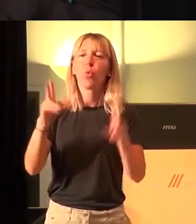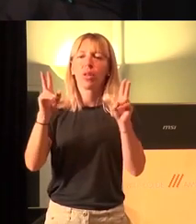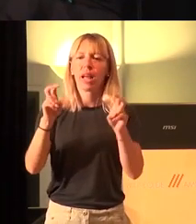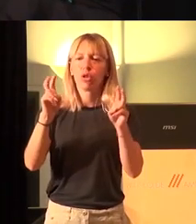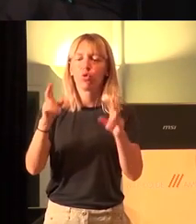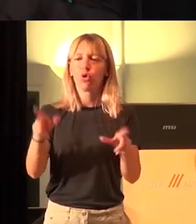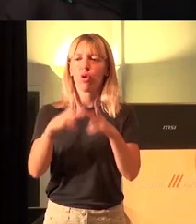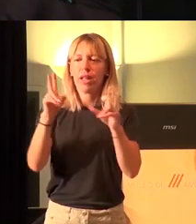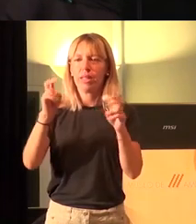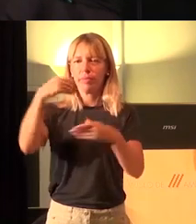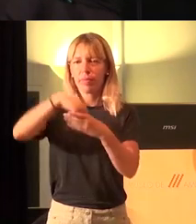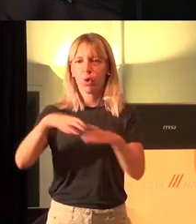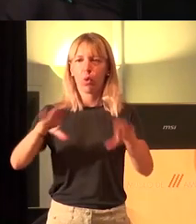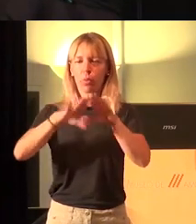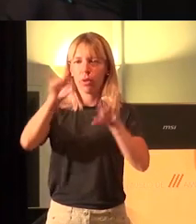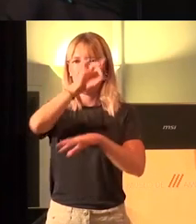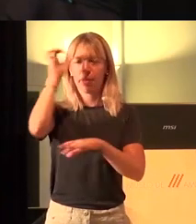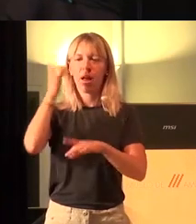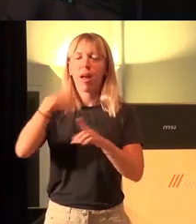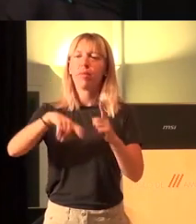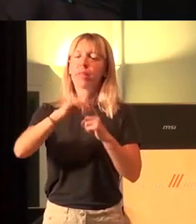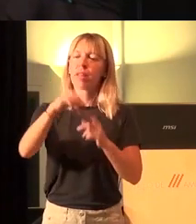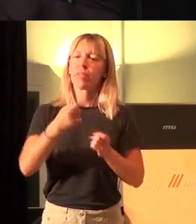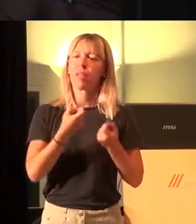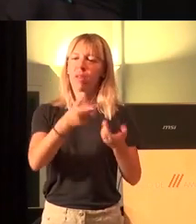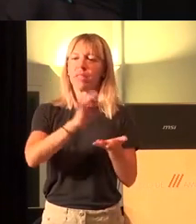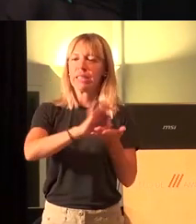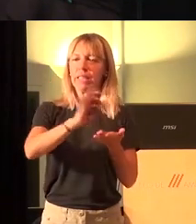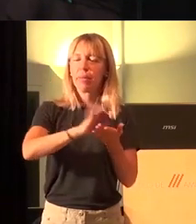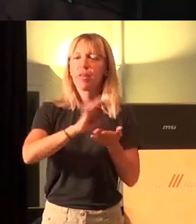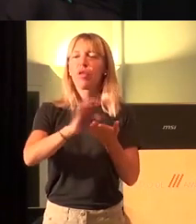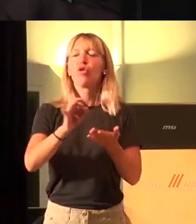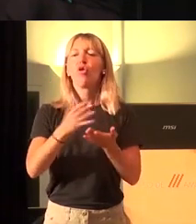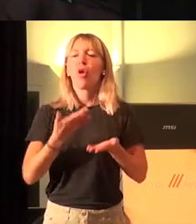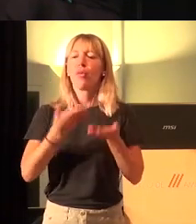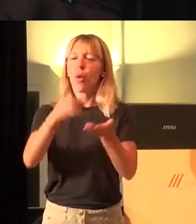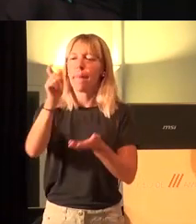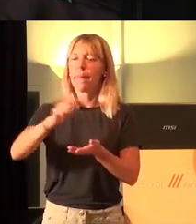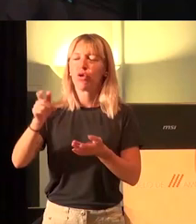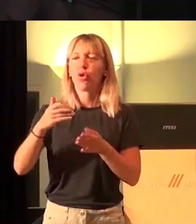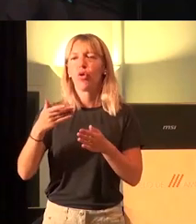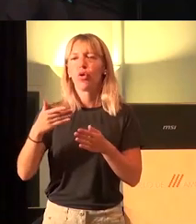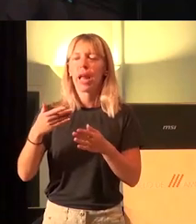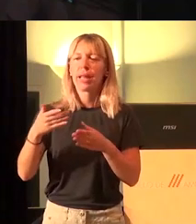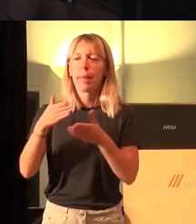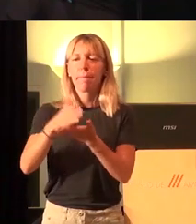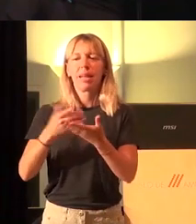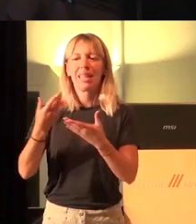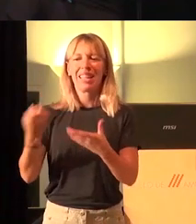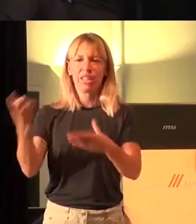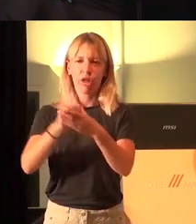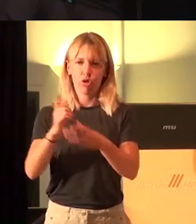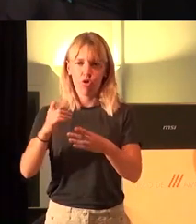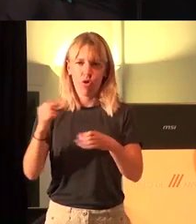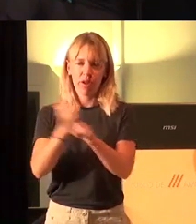la Comunidad de Madrid. Además de prestar los servicios y de ayudar a las personas en la parte de inserción laboral, también